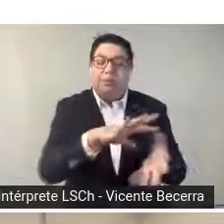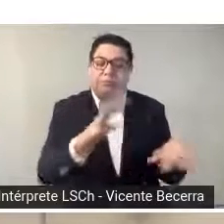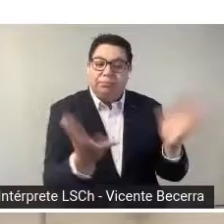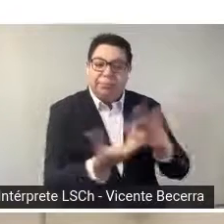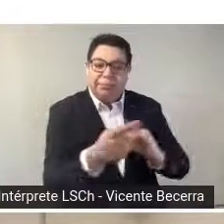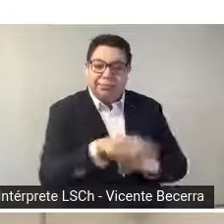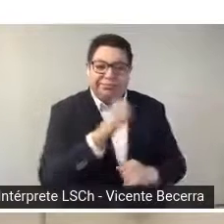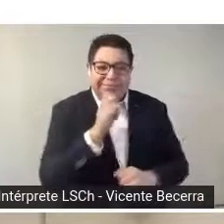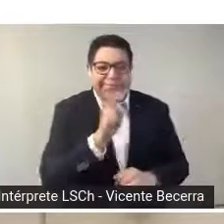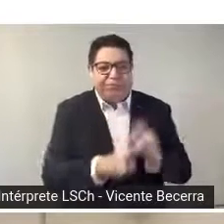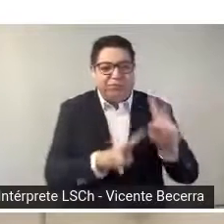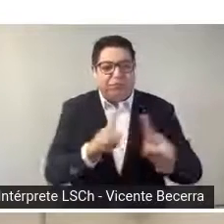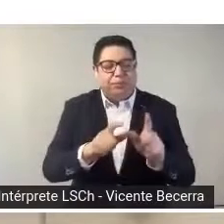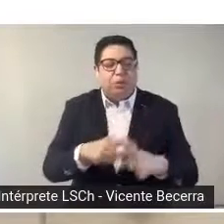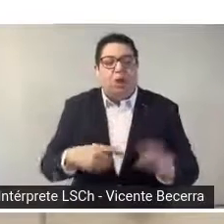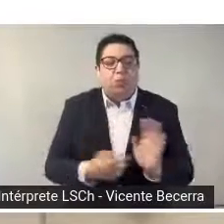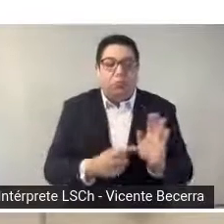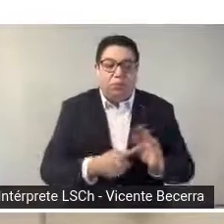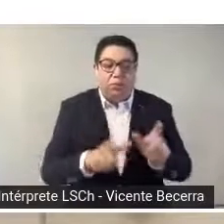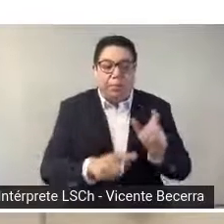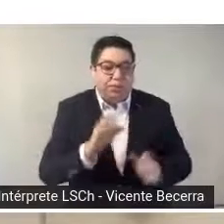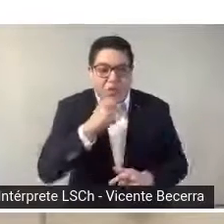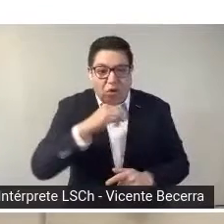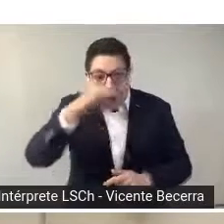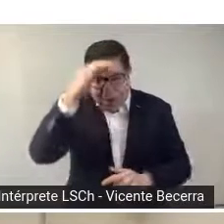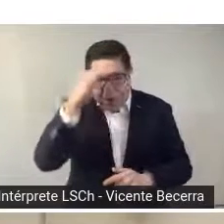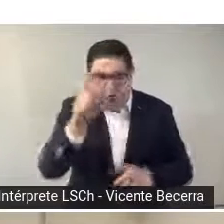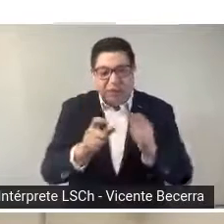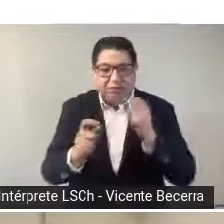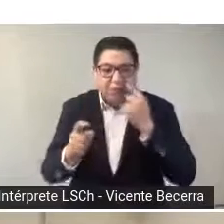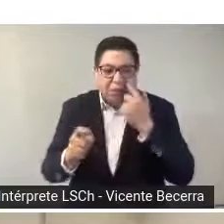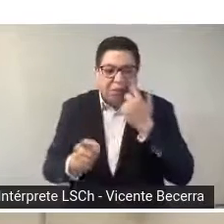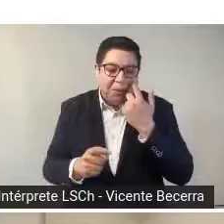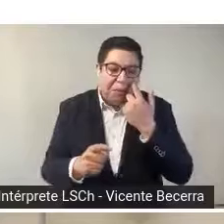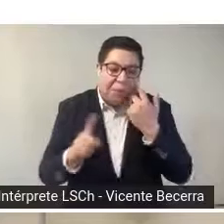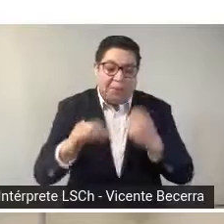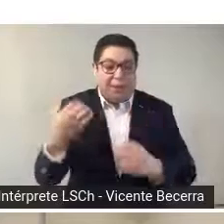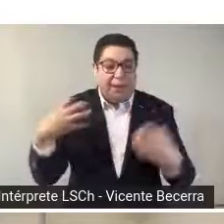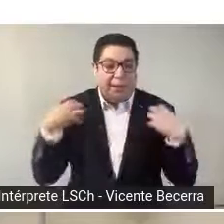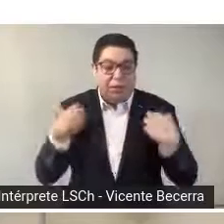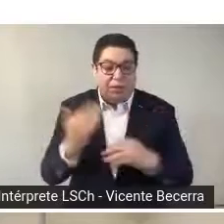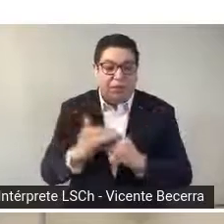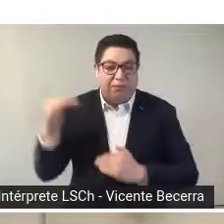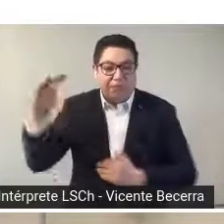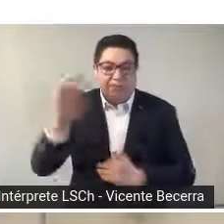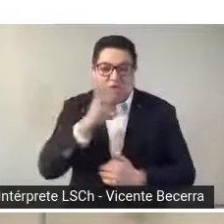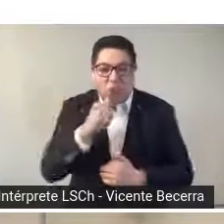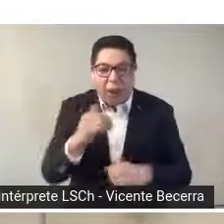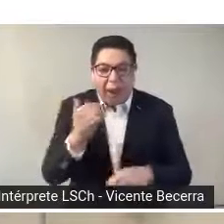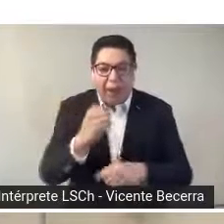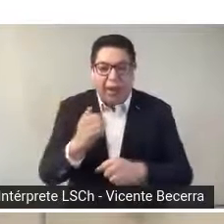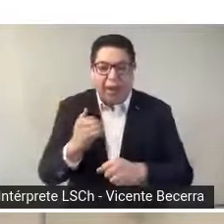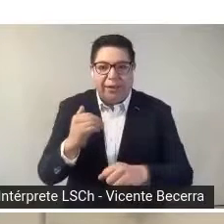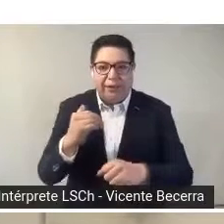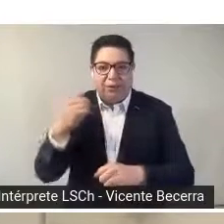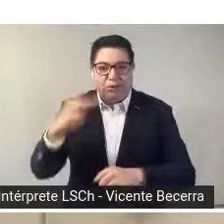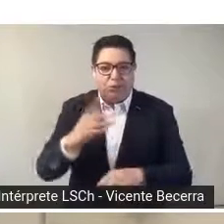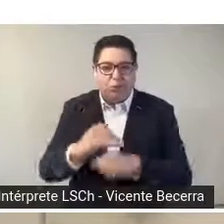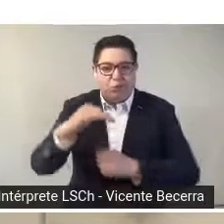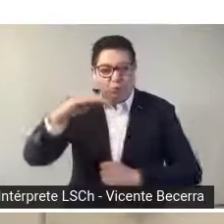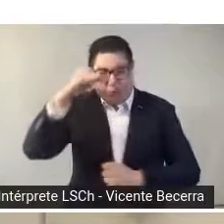que había mucha desconfianza en las autoridades, en nosotros, mucha desconfianza. Quiero recordar